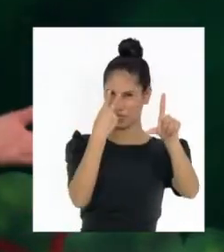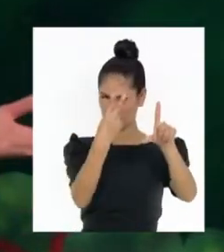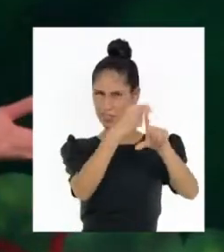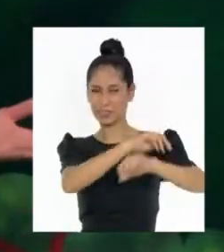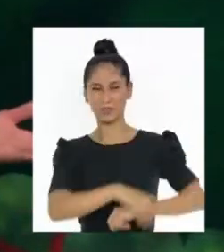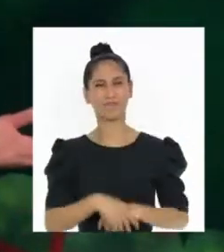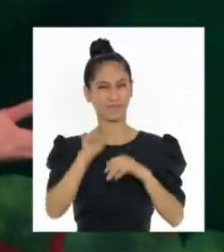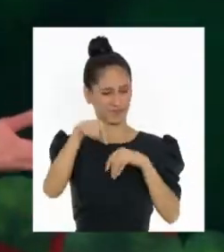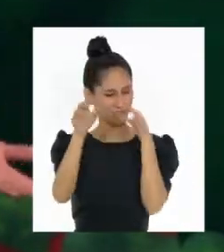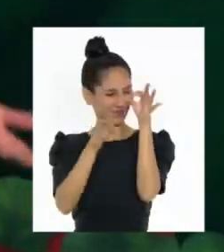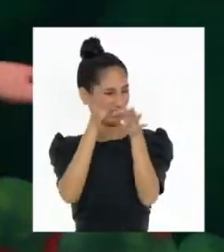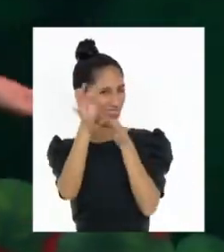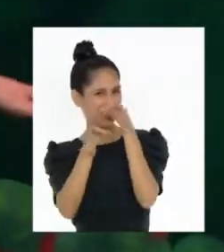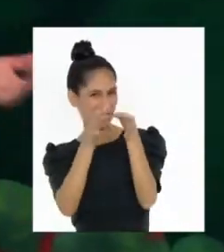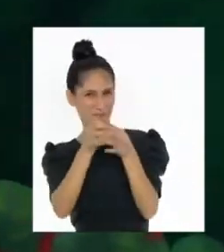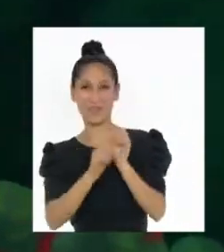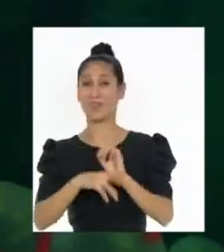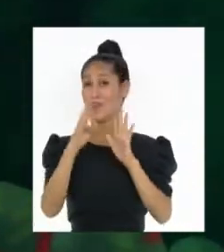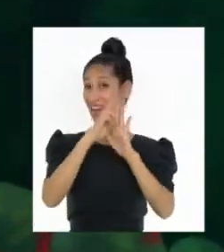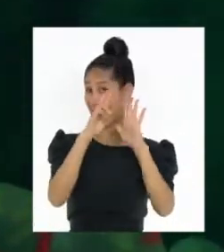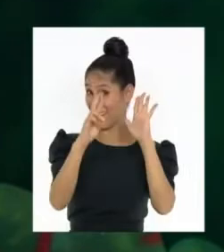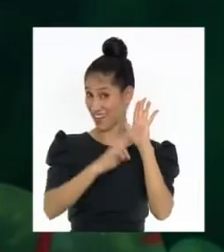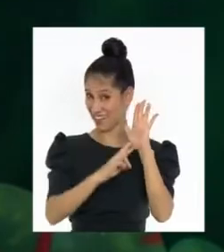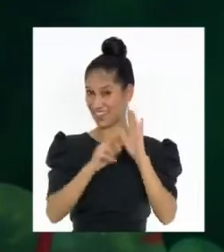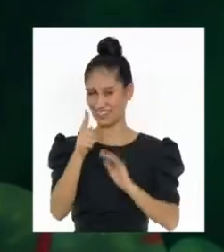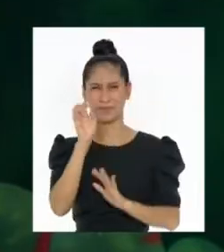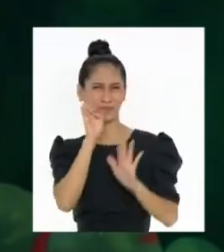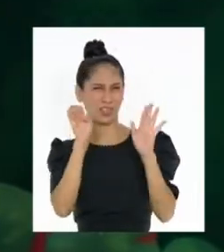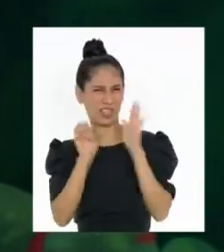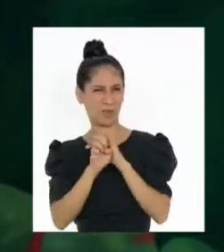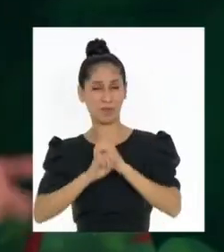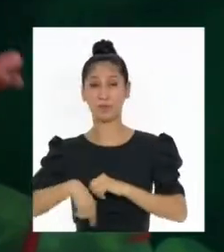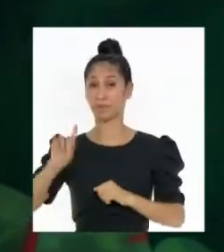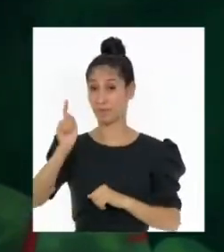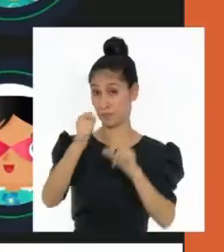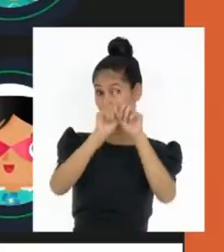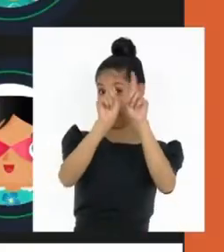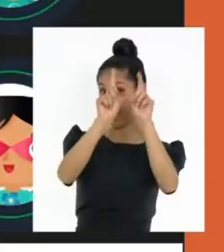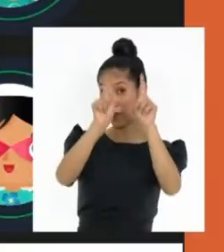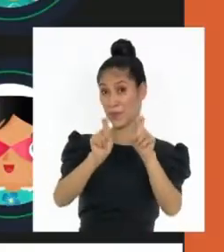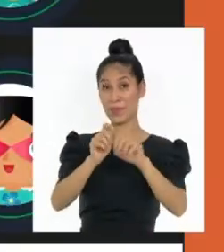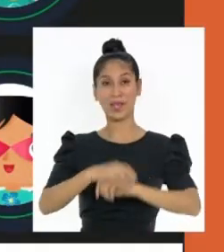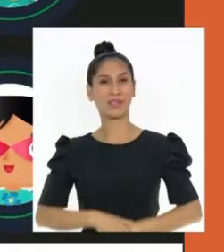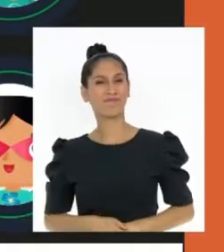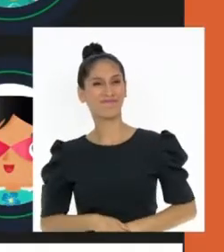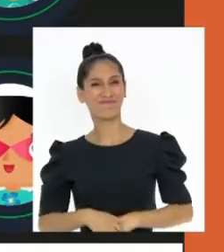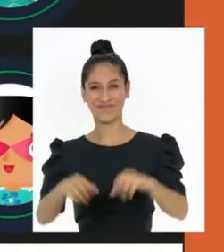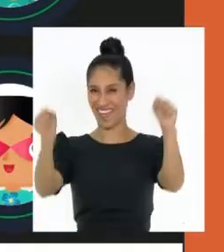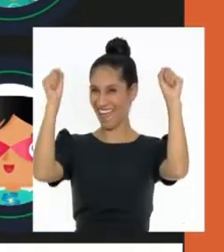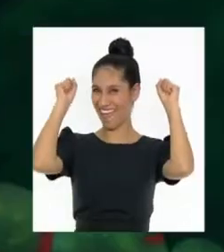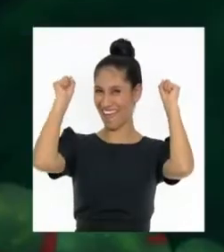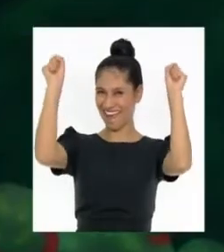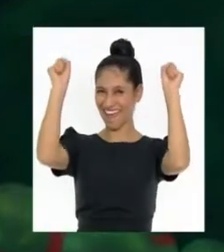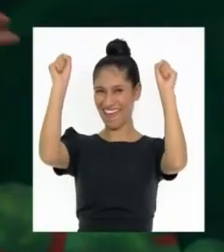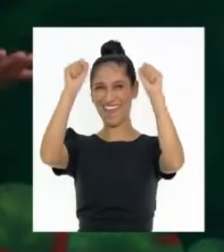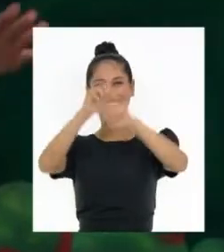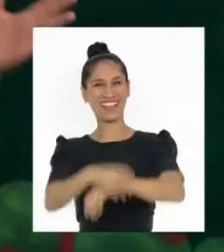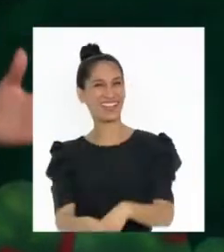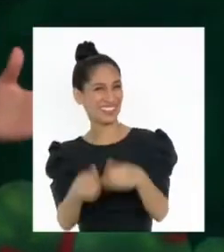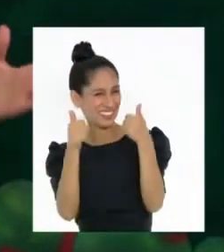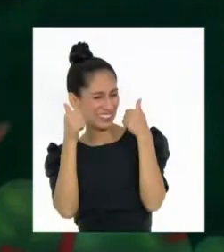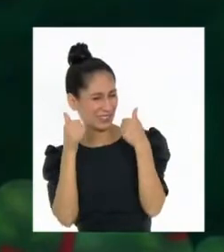así que les explicaré las reglas con un ejemplo. Vamos con una pregunta de prueba. ¡Viva la democracia! Muy